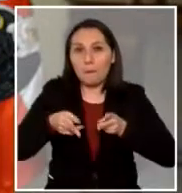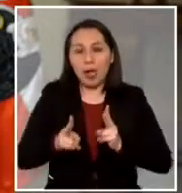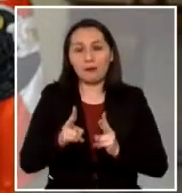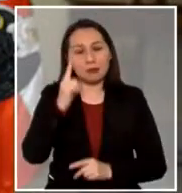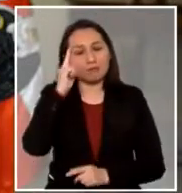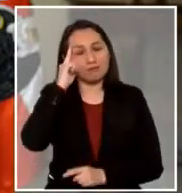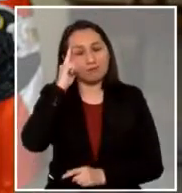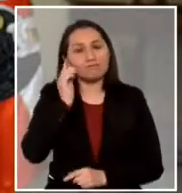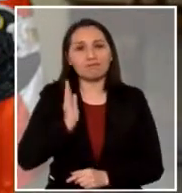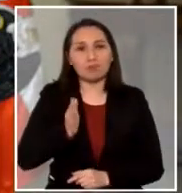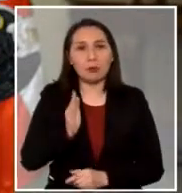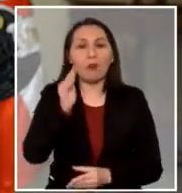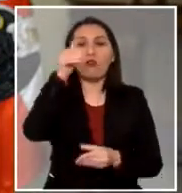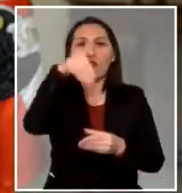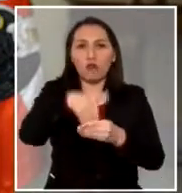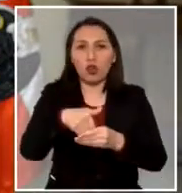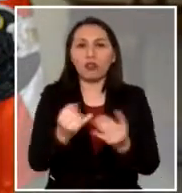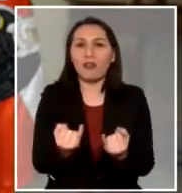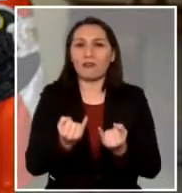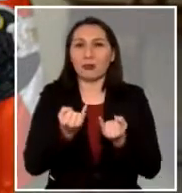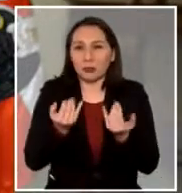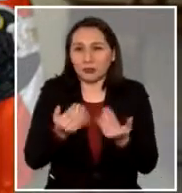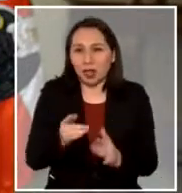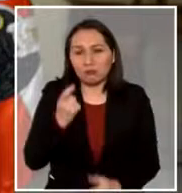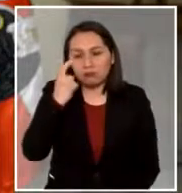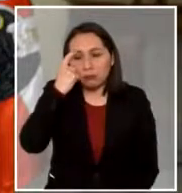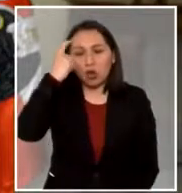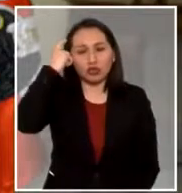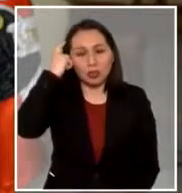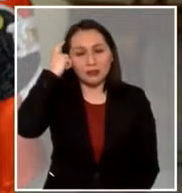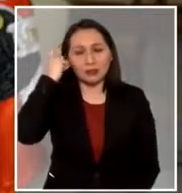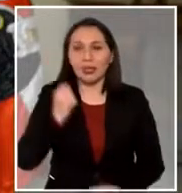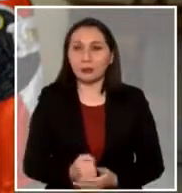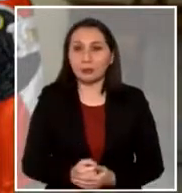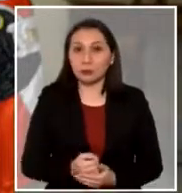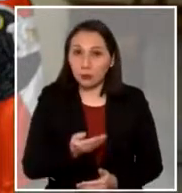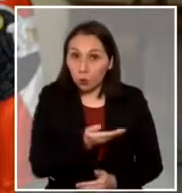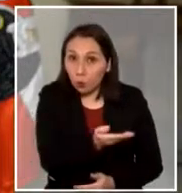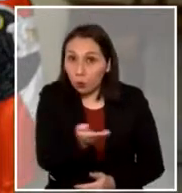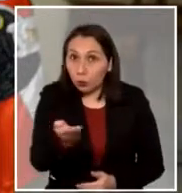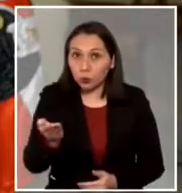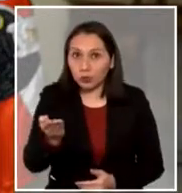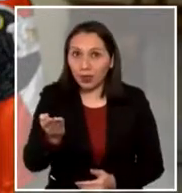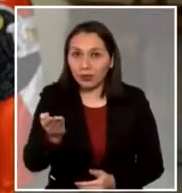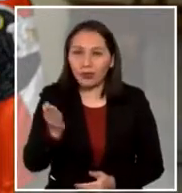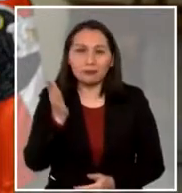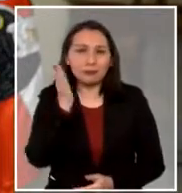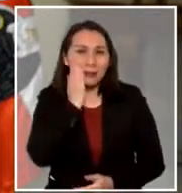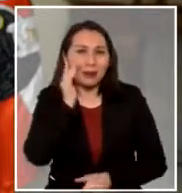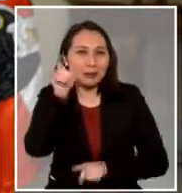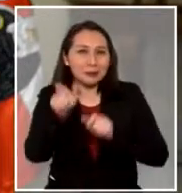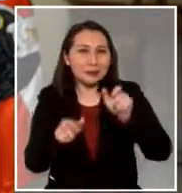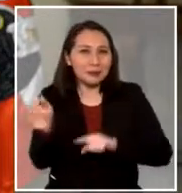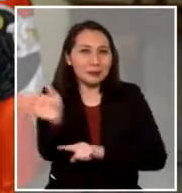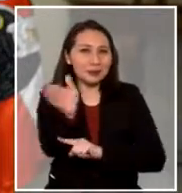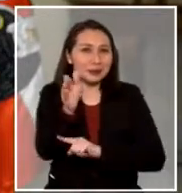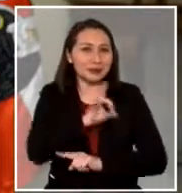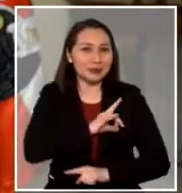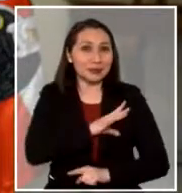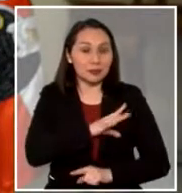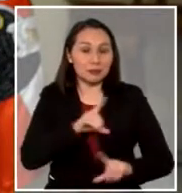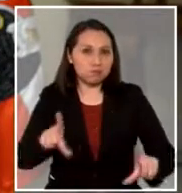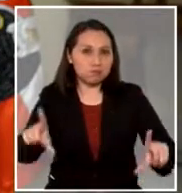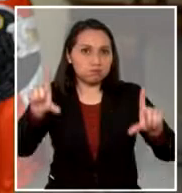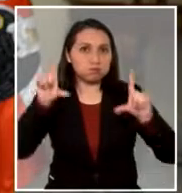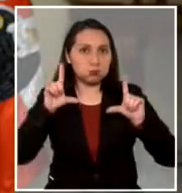llevar adelante un voto informado y consciente serán ustedes queridos compatriotas los y las